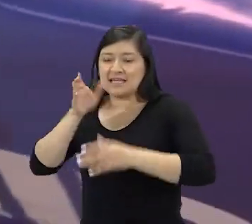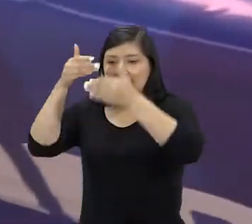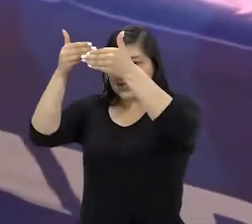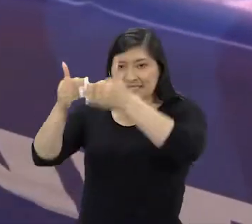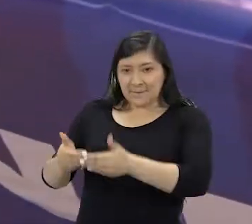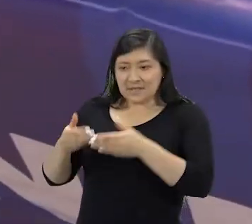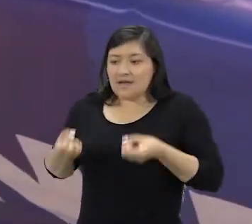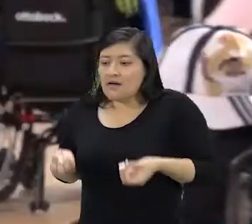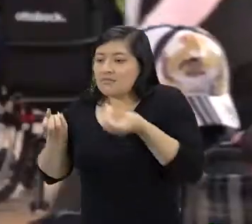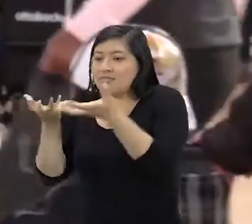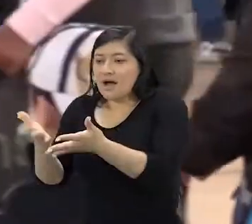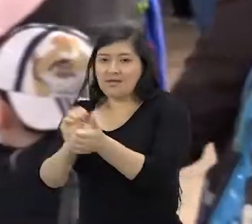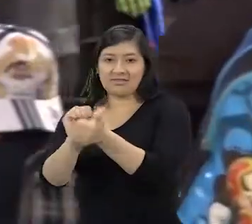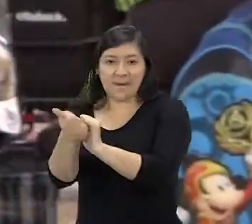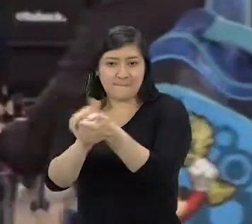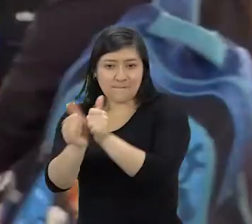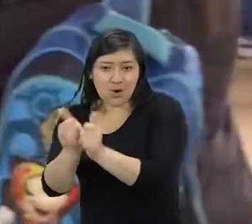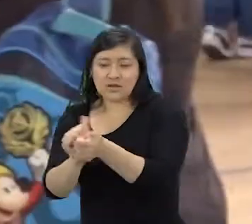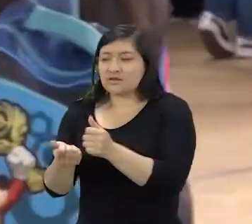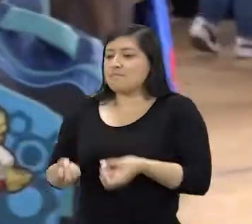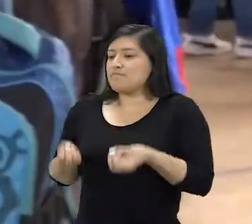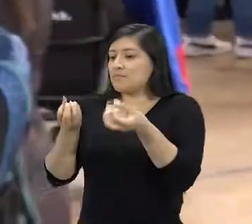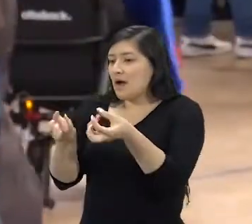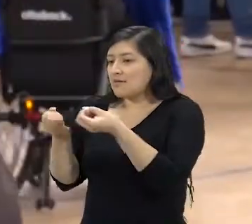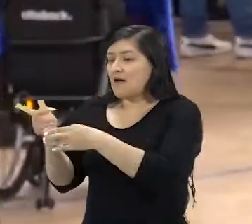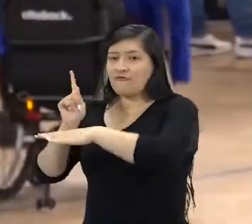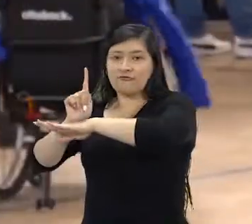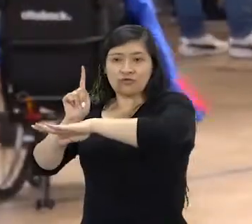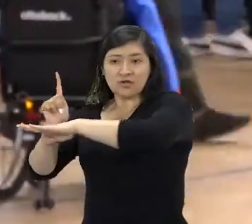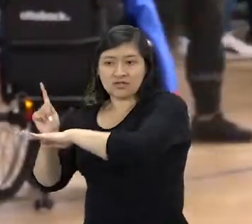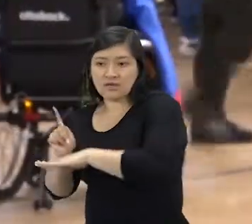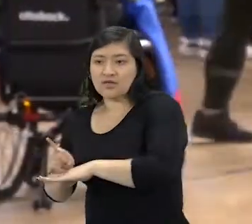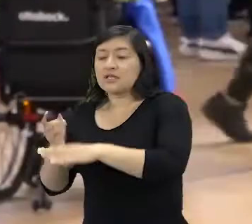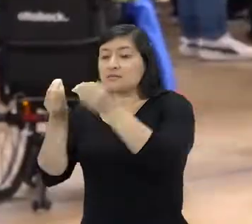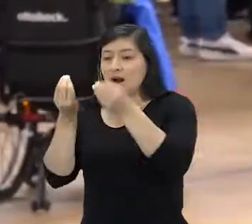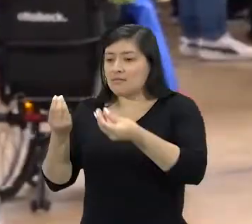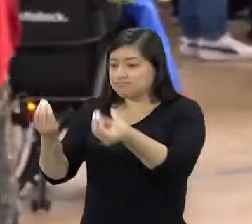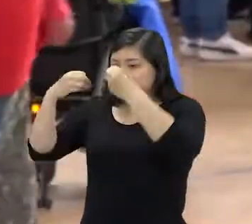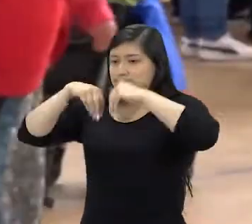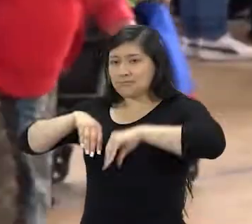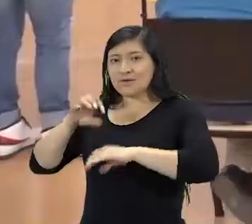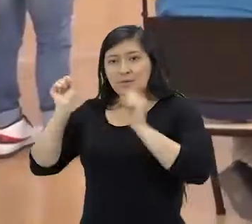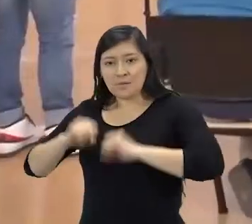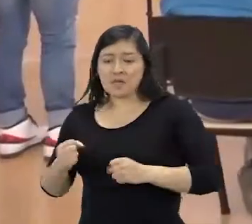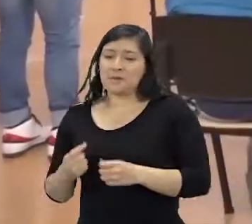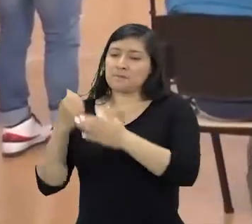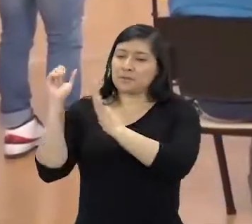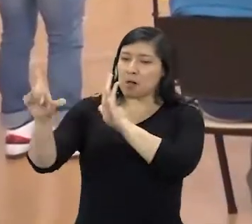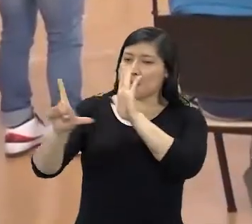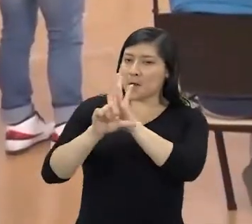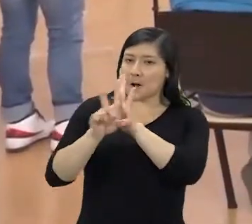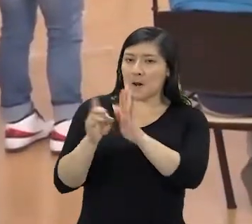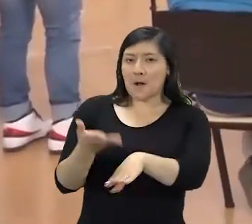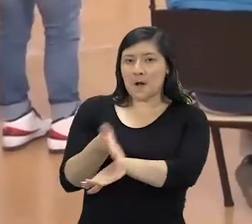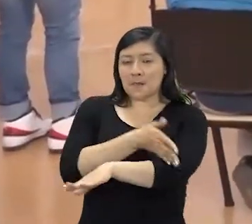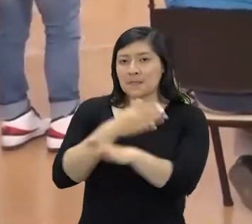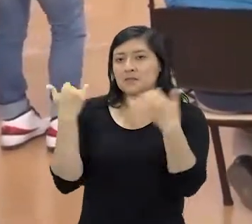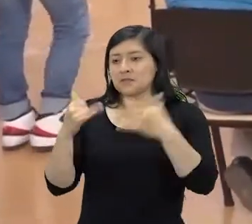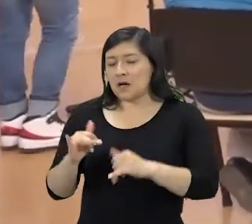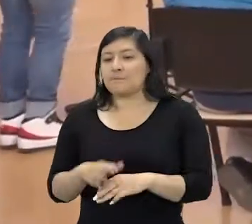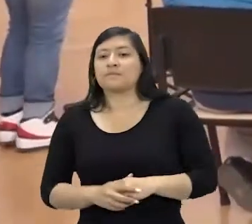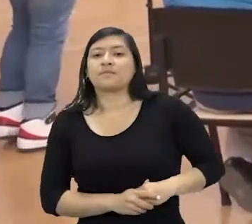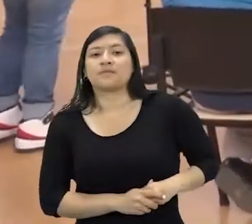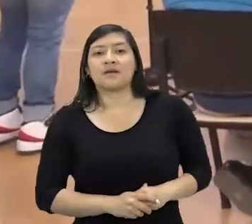con discapacidad que pertenecen a diferentes fundaciones que están legalmente constituidas y